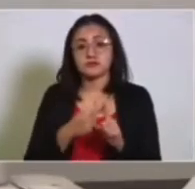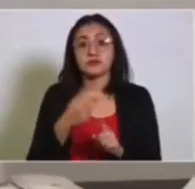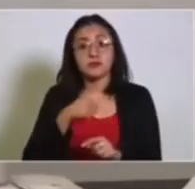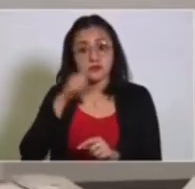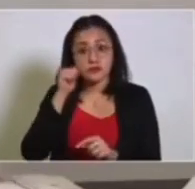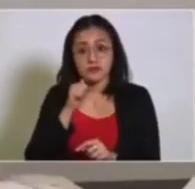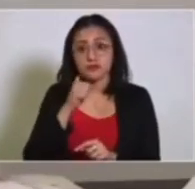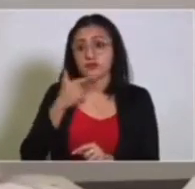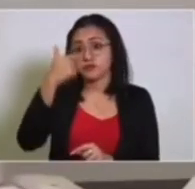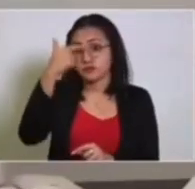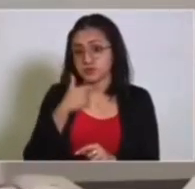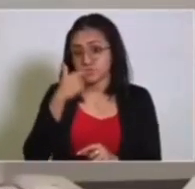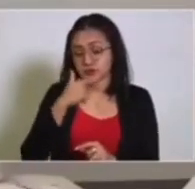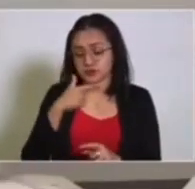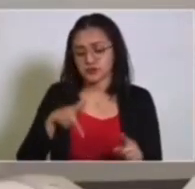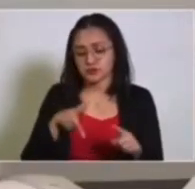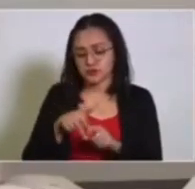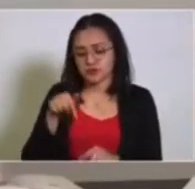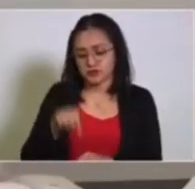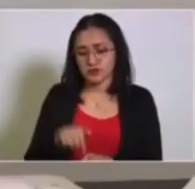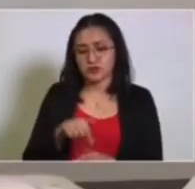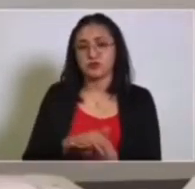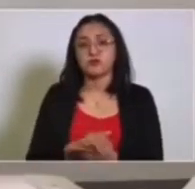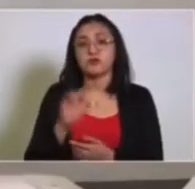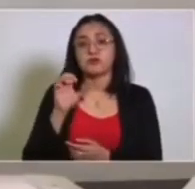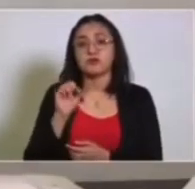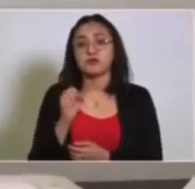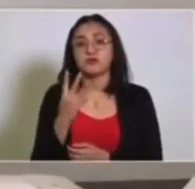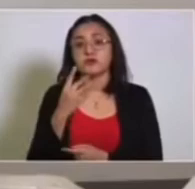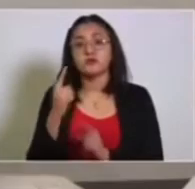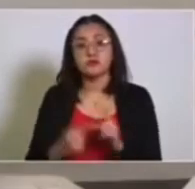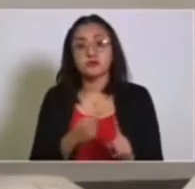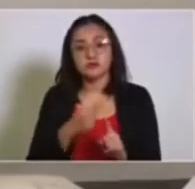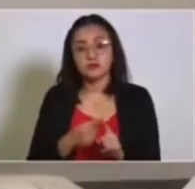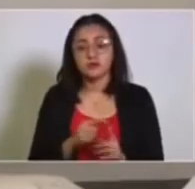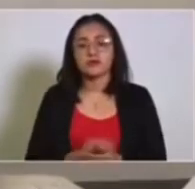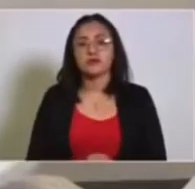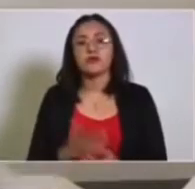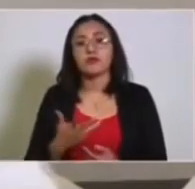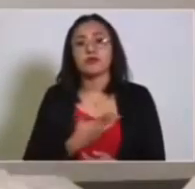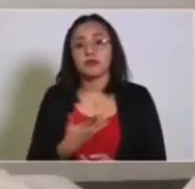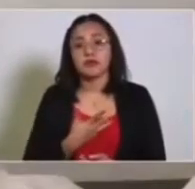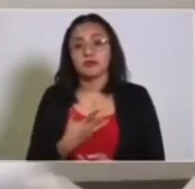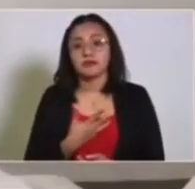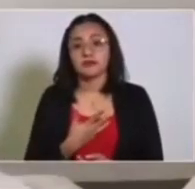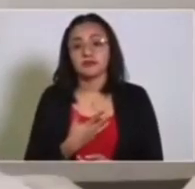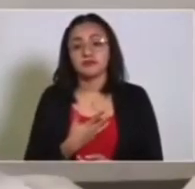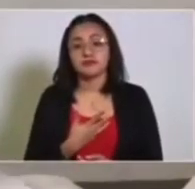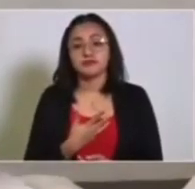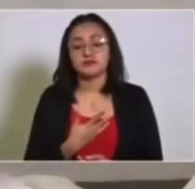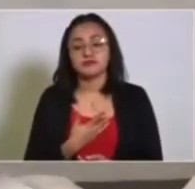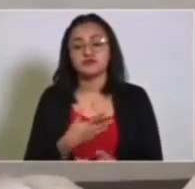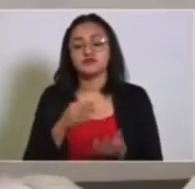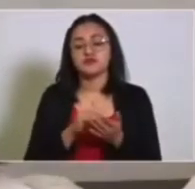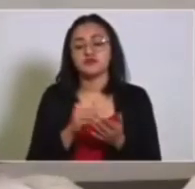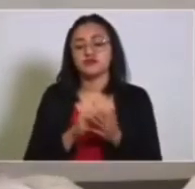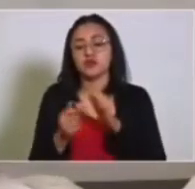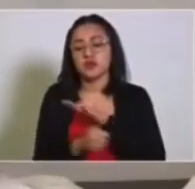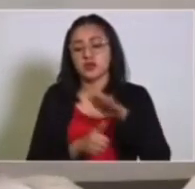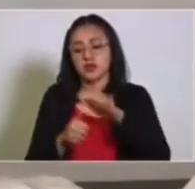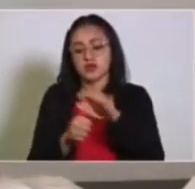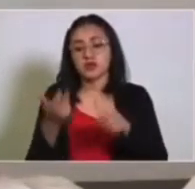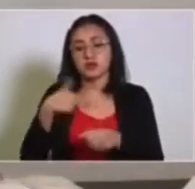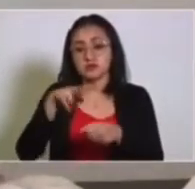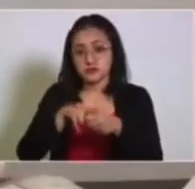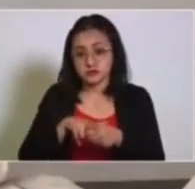de ayer al corte de la noche 64 más tenemos casos activos incluyendo